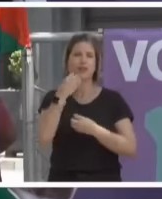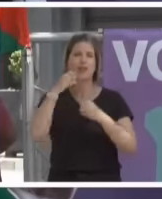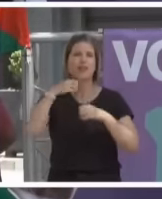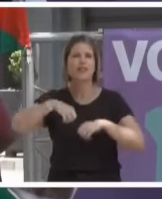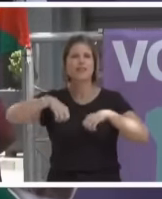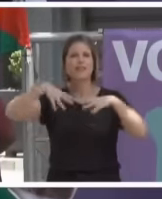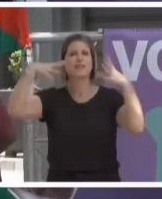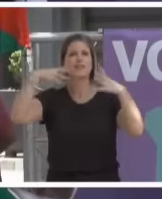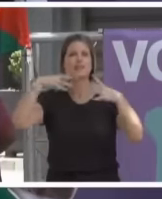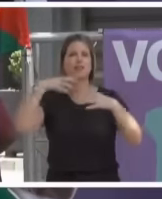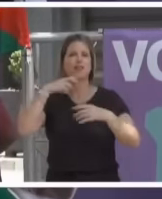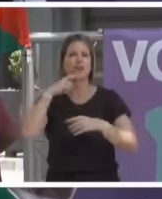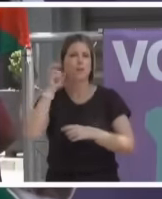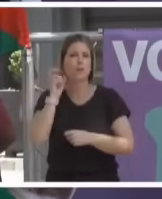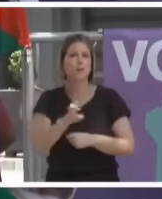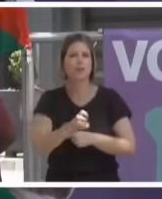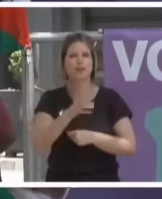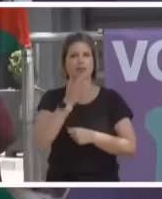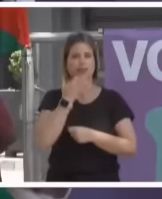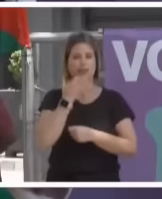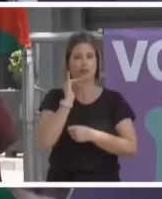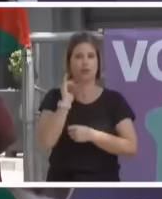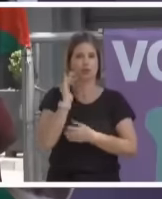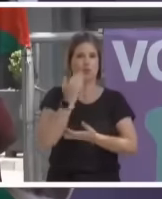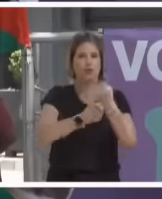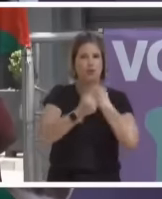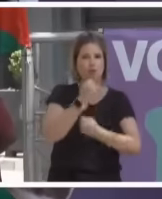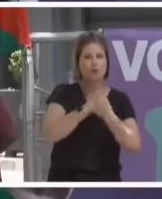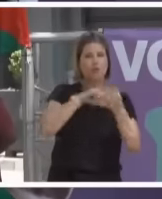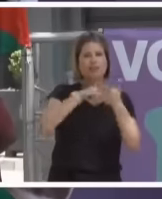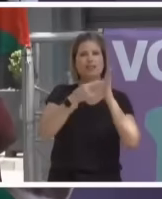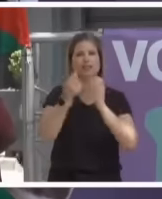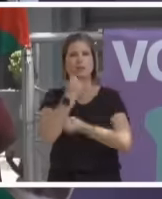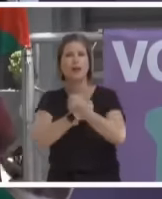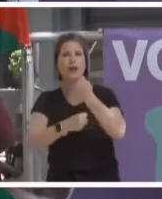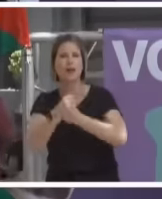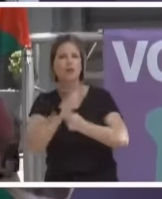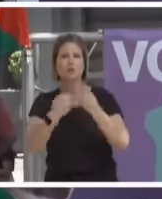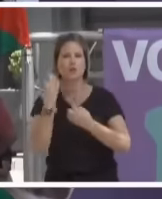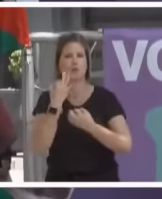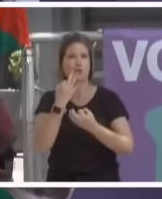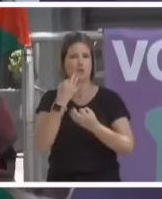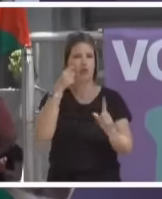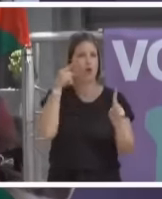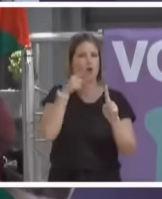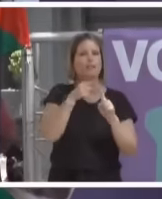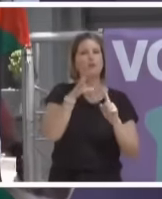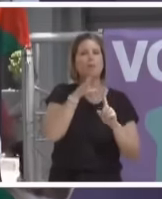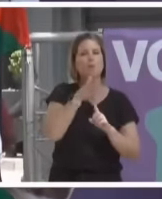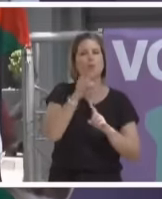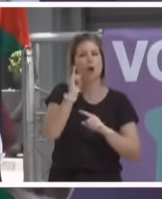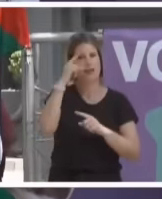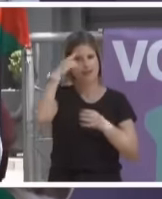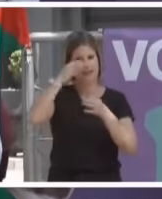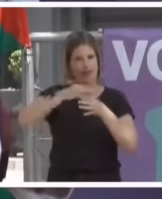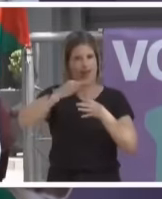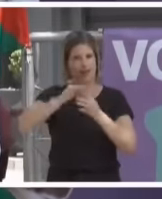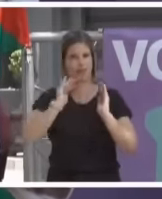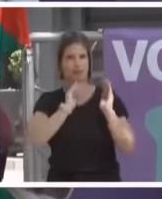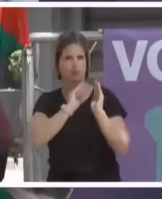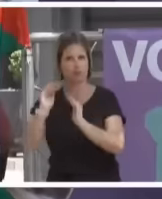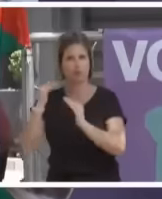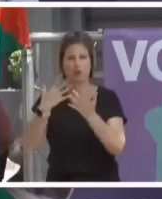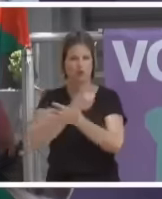providencia. Es decir, su economía, básicamente, o su sistema económico, básicamente se basa en una creencia. En la creencia de que todo